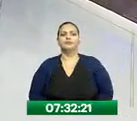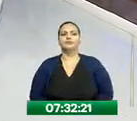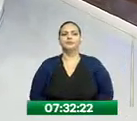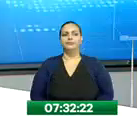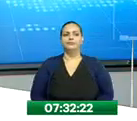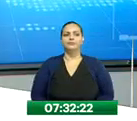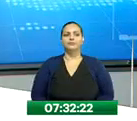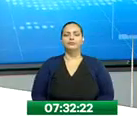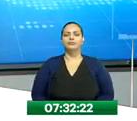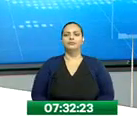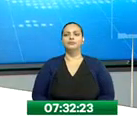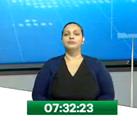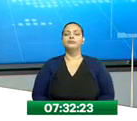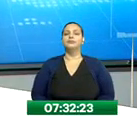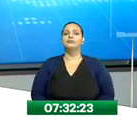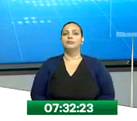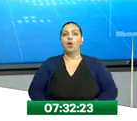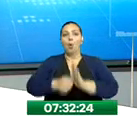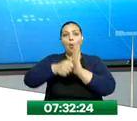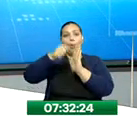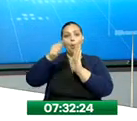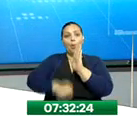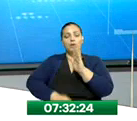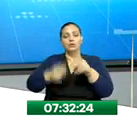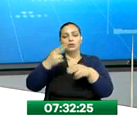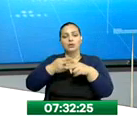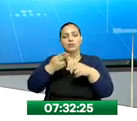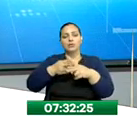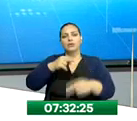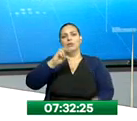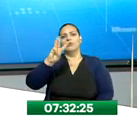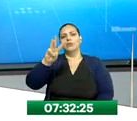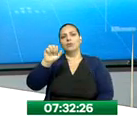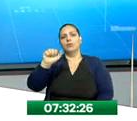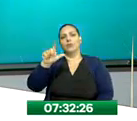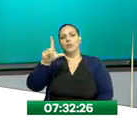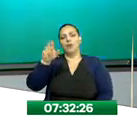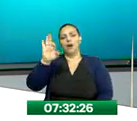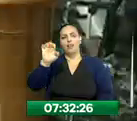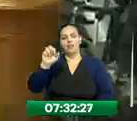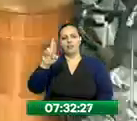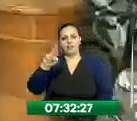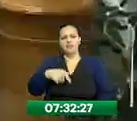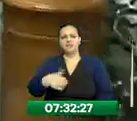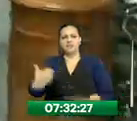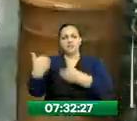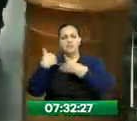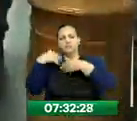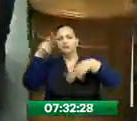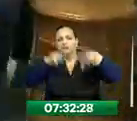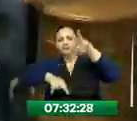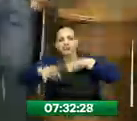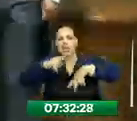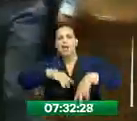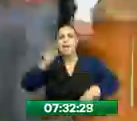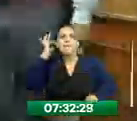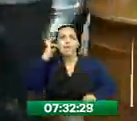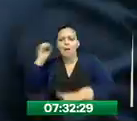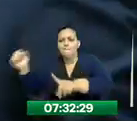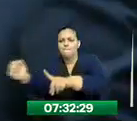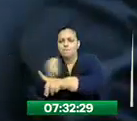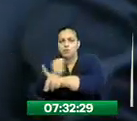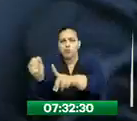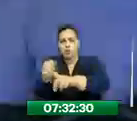7:32. Y el juez Walter Chicaiza, de la Unidad Judicial de Violencia contra la Mujer, o miembro del núcleo familiar con